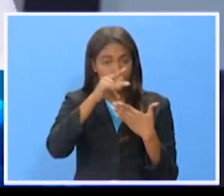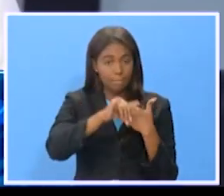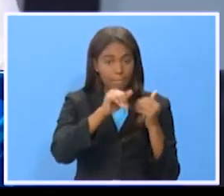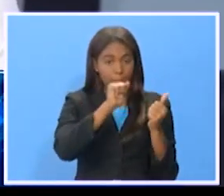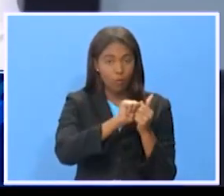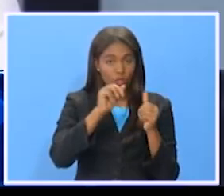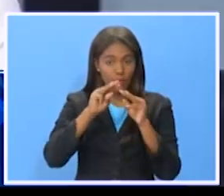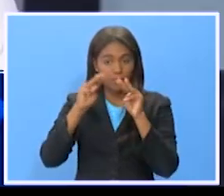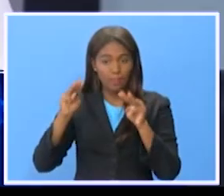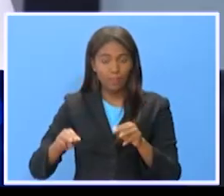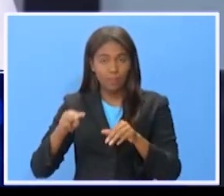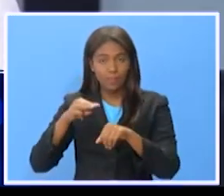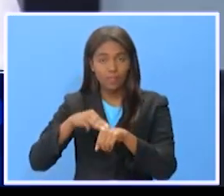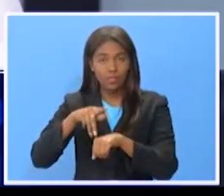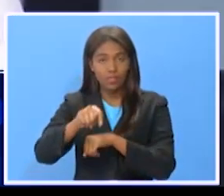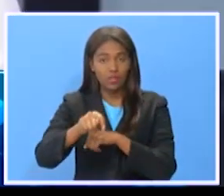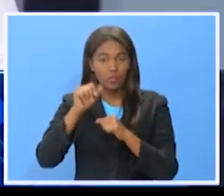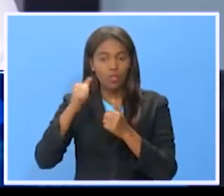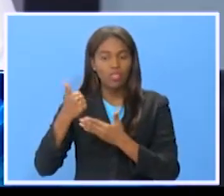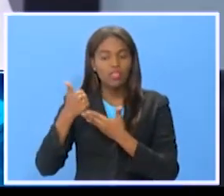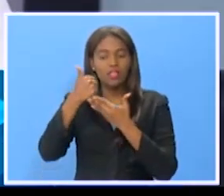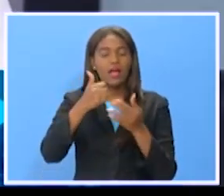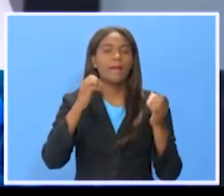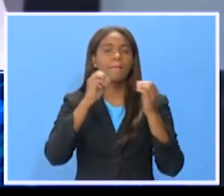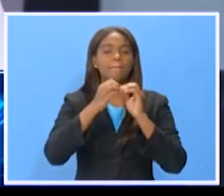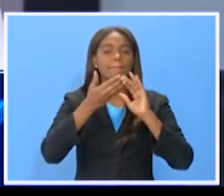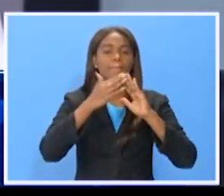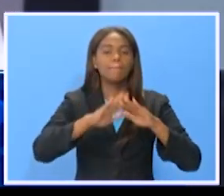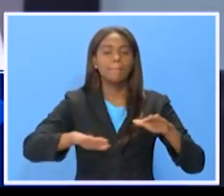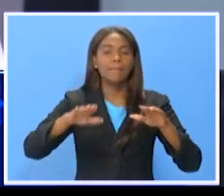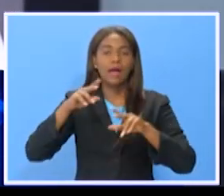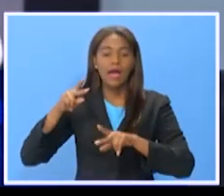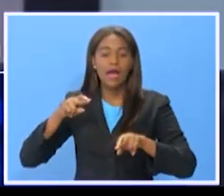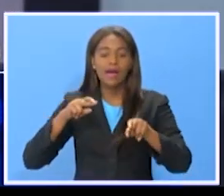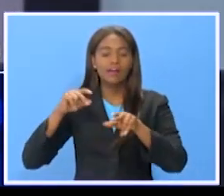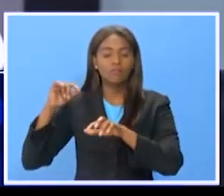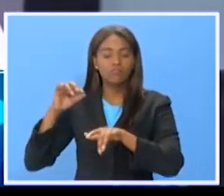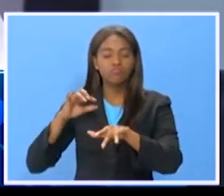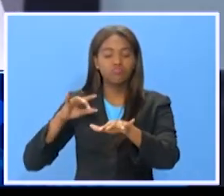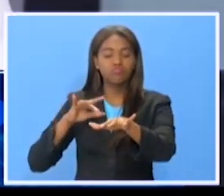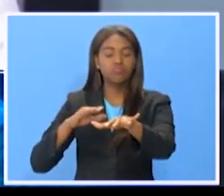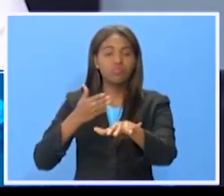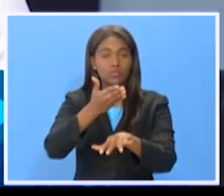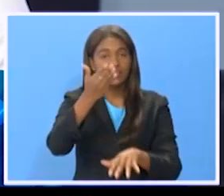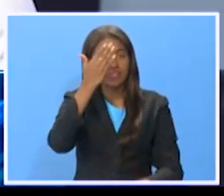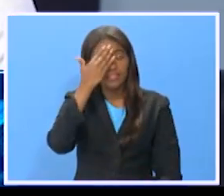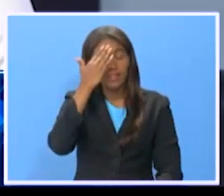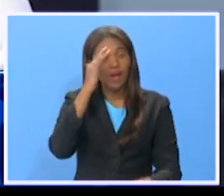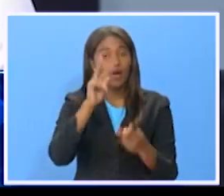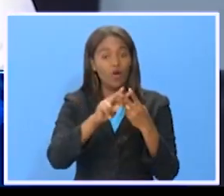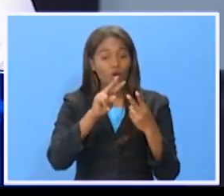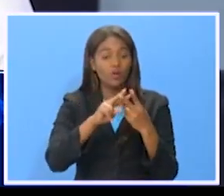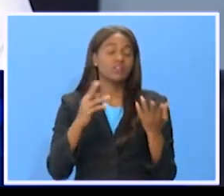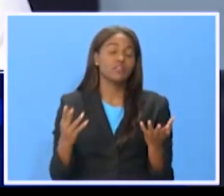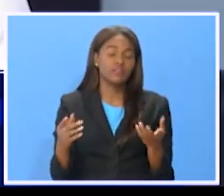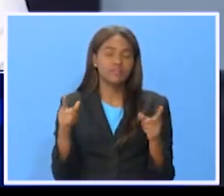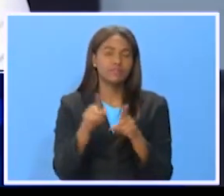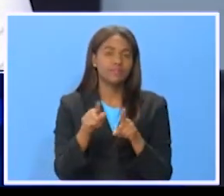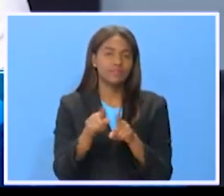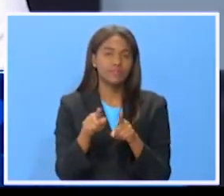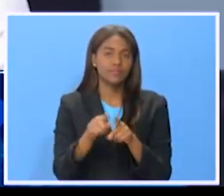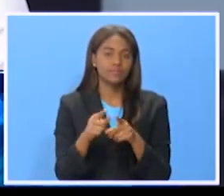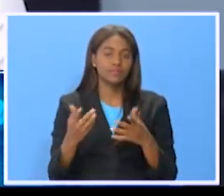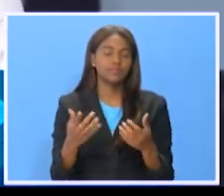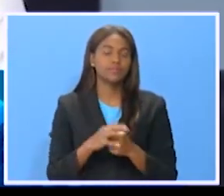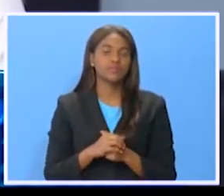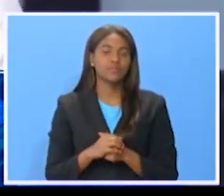Turismo pues seguir impulsándolo, una comunidad que es donde nace el río Higüero, que sé que todos ustedes conocen. También,